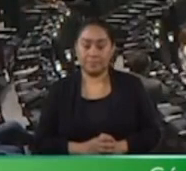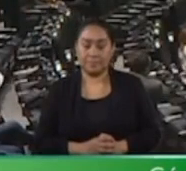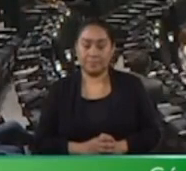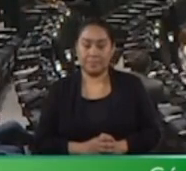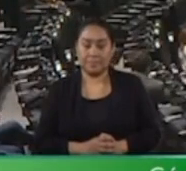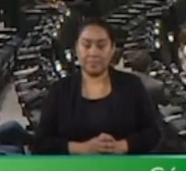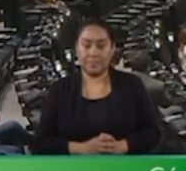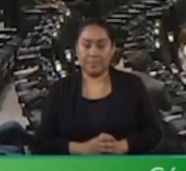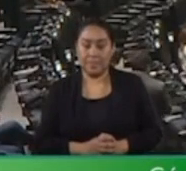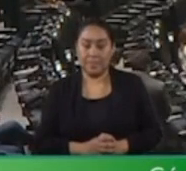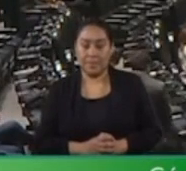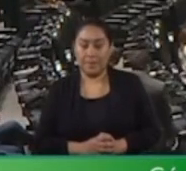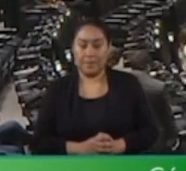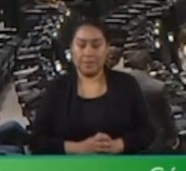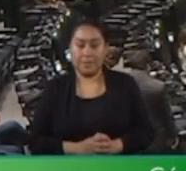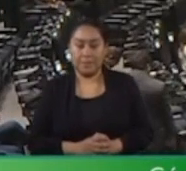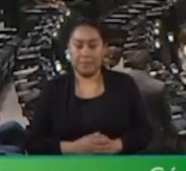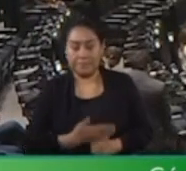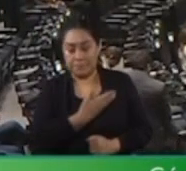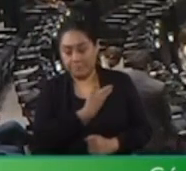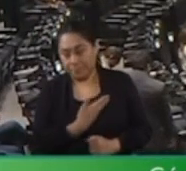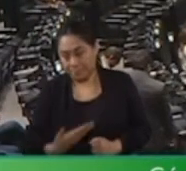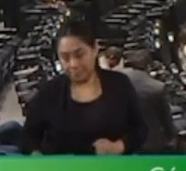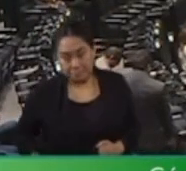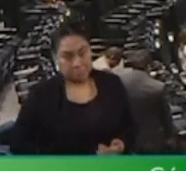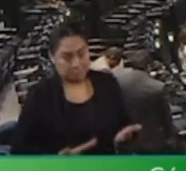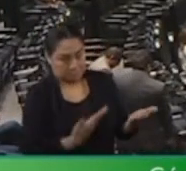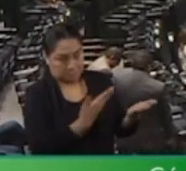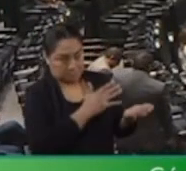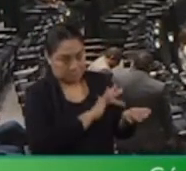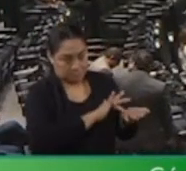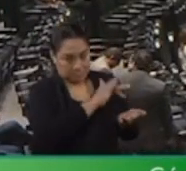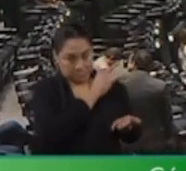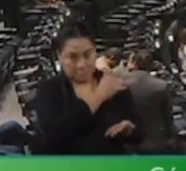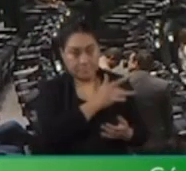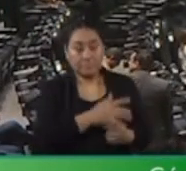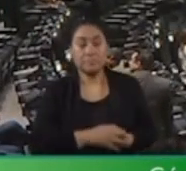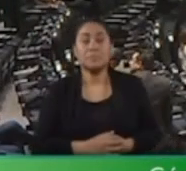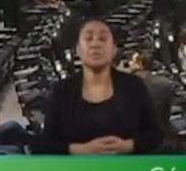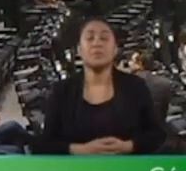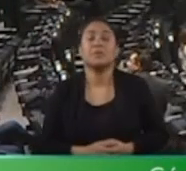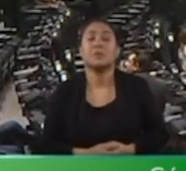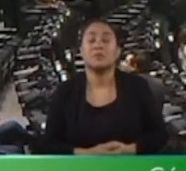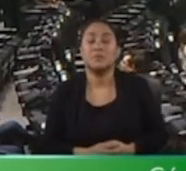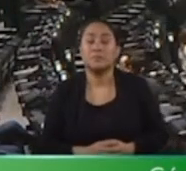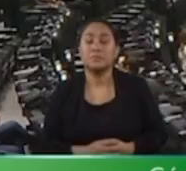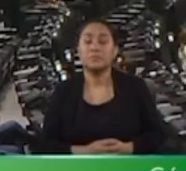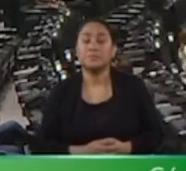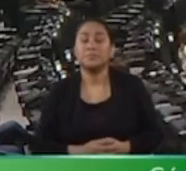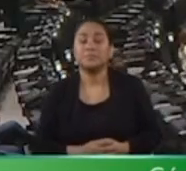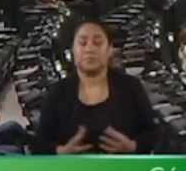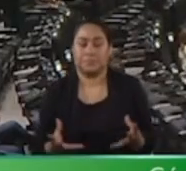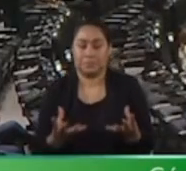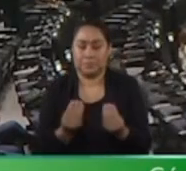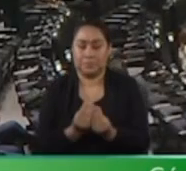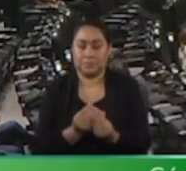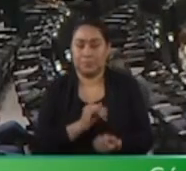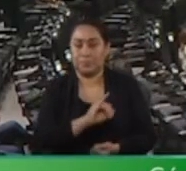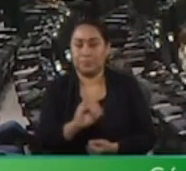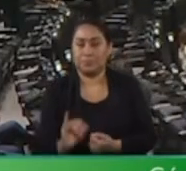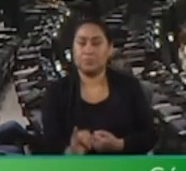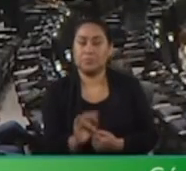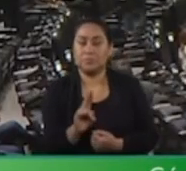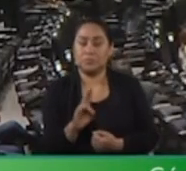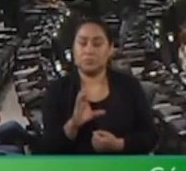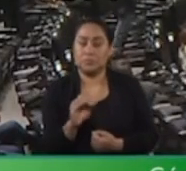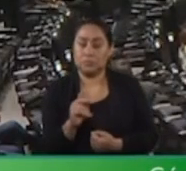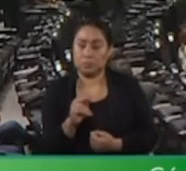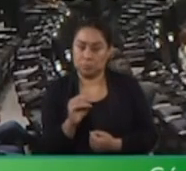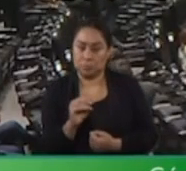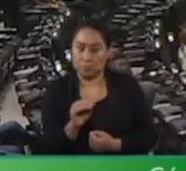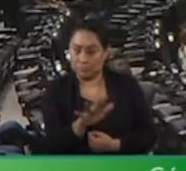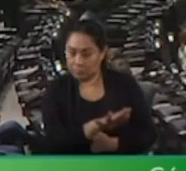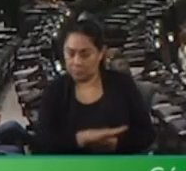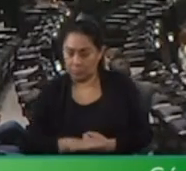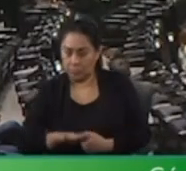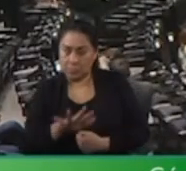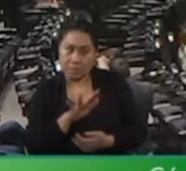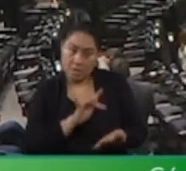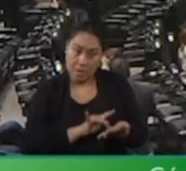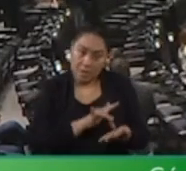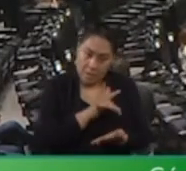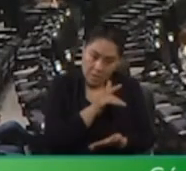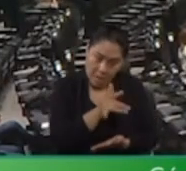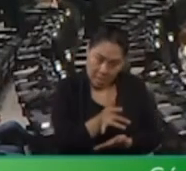Gracias presidente agradezco a la junta de coordinación política que haya